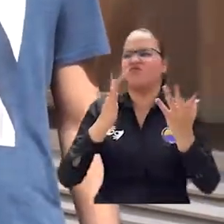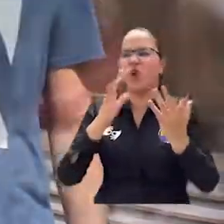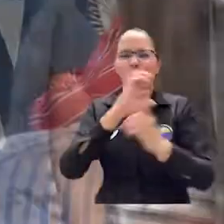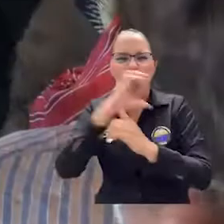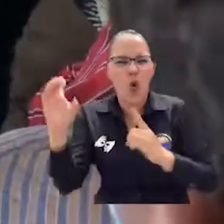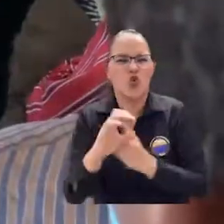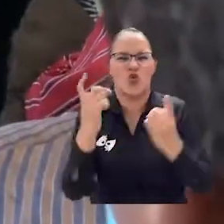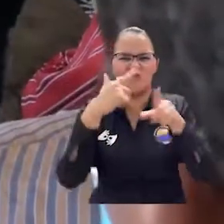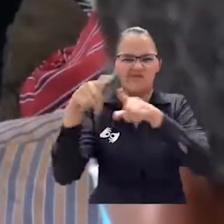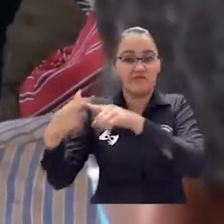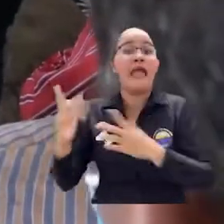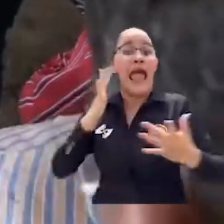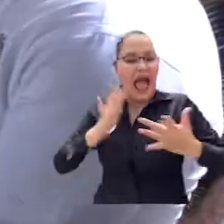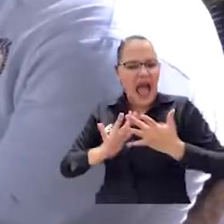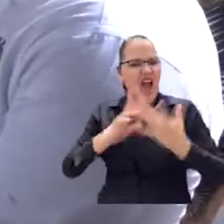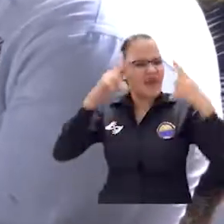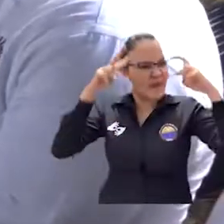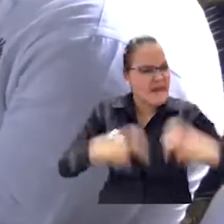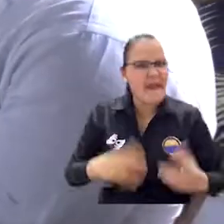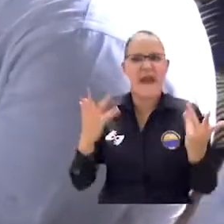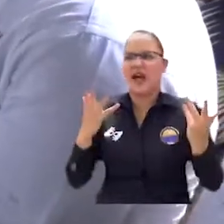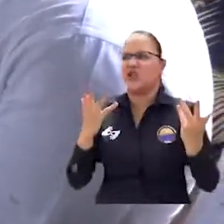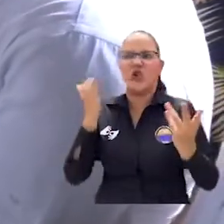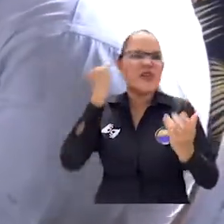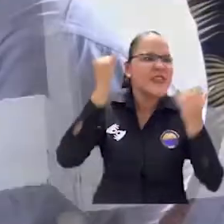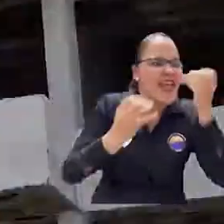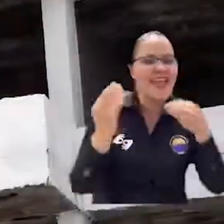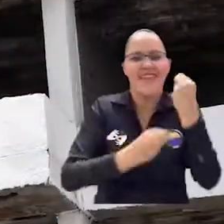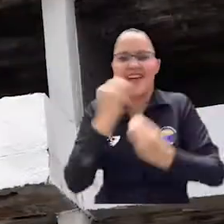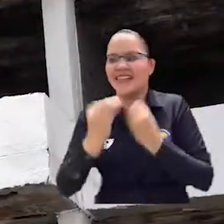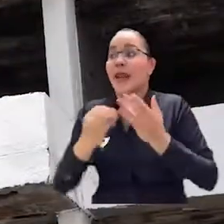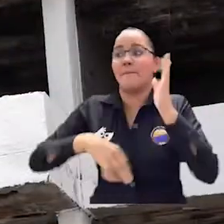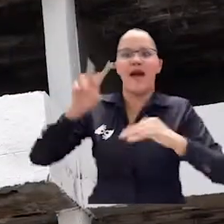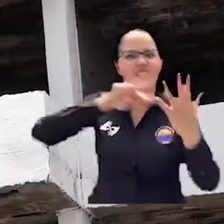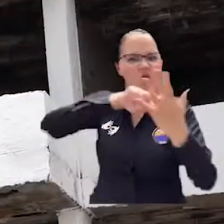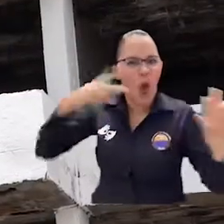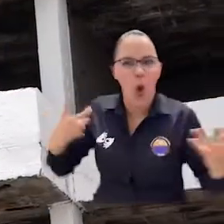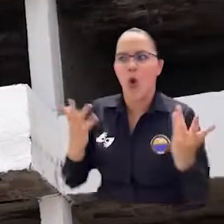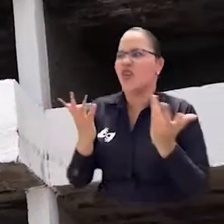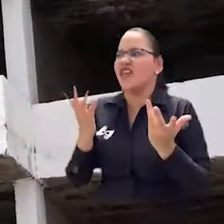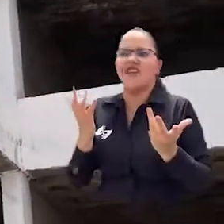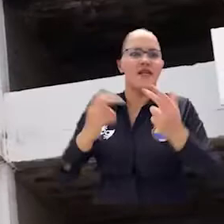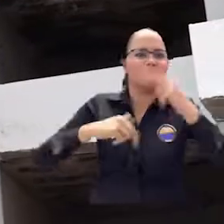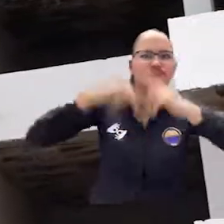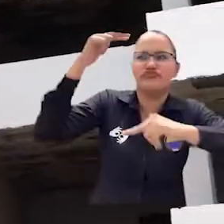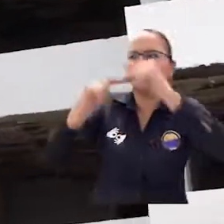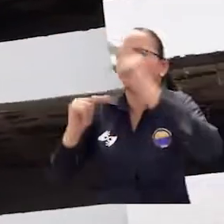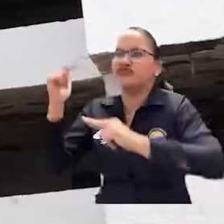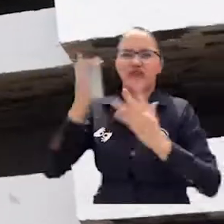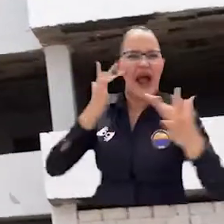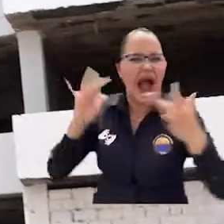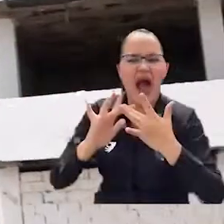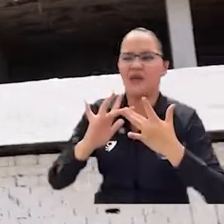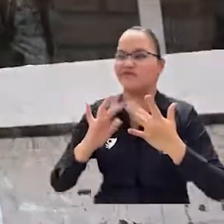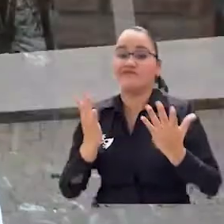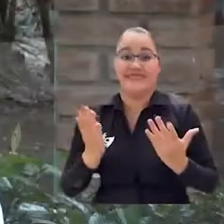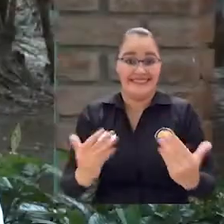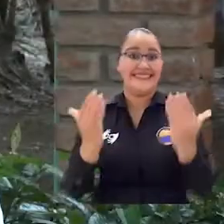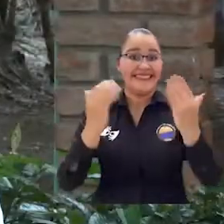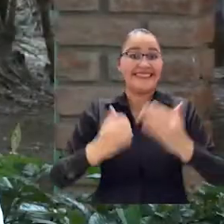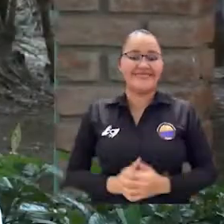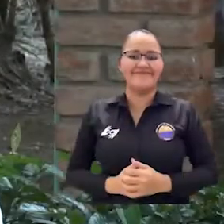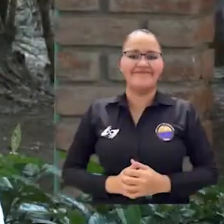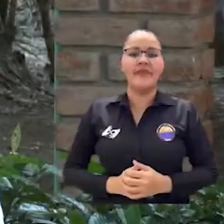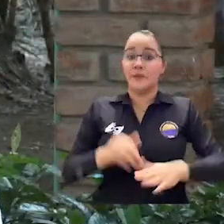académico e investigación, acciones de investigación arquitectónica y tecnológica. Ese es un edificio que tiene un área bastante